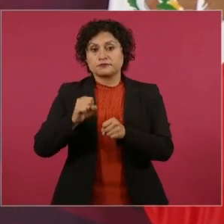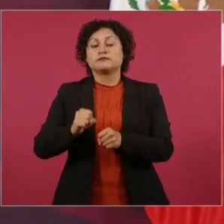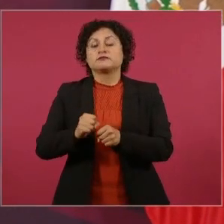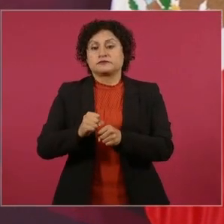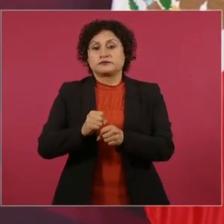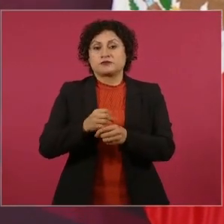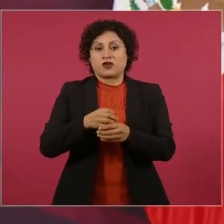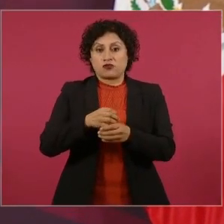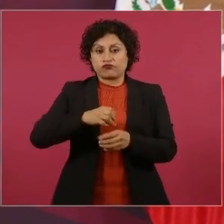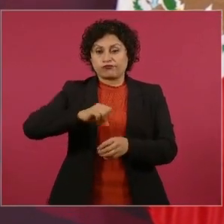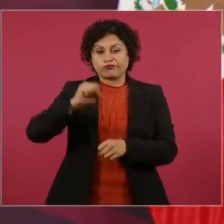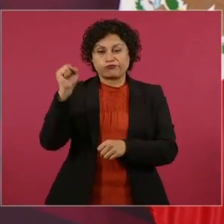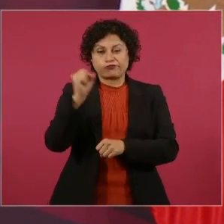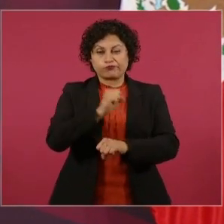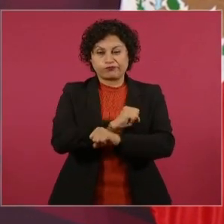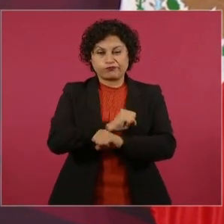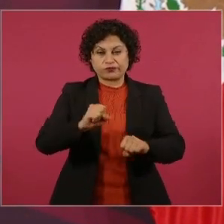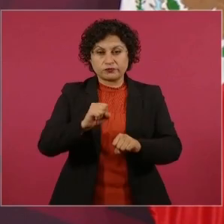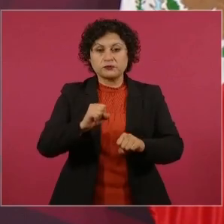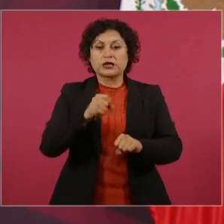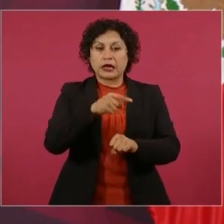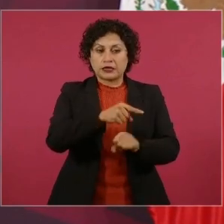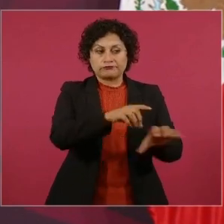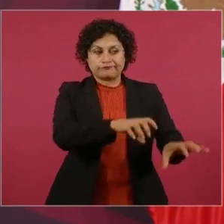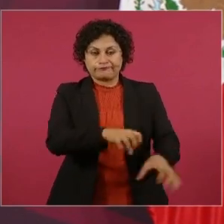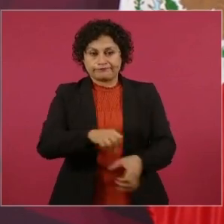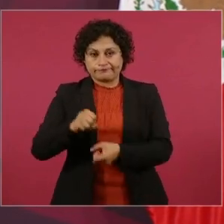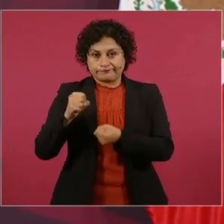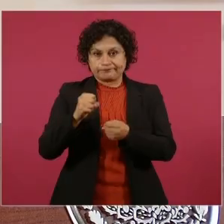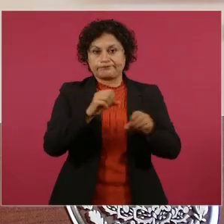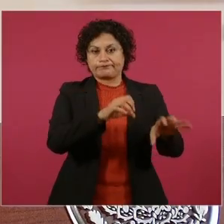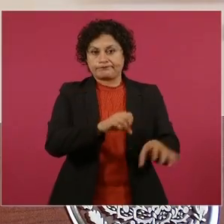inmediato él